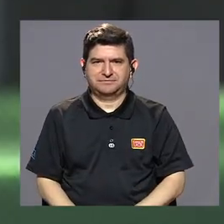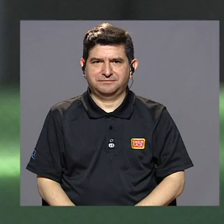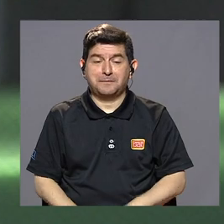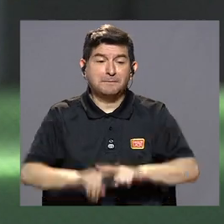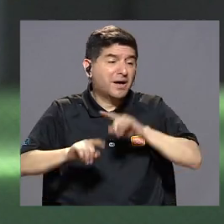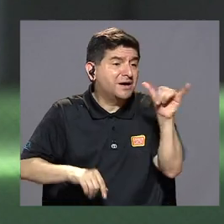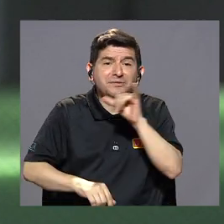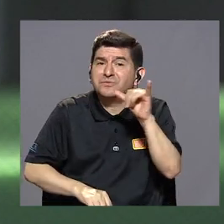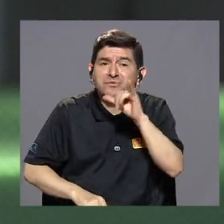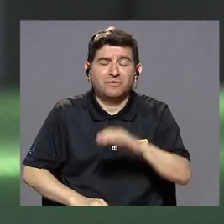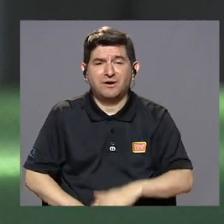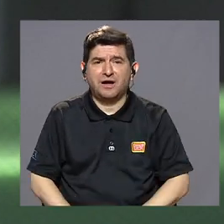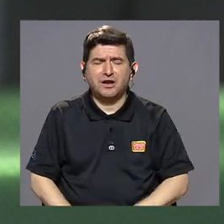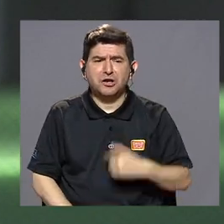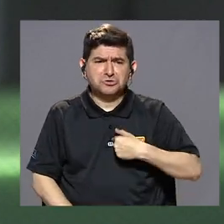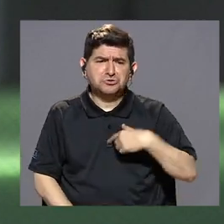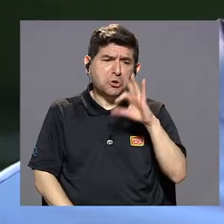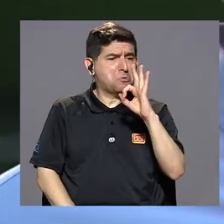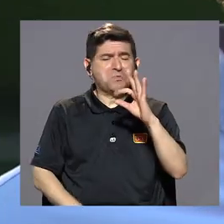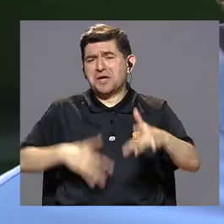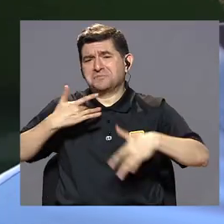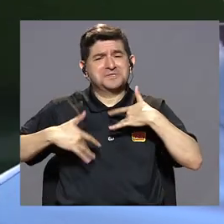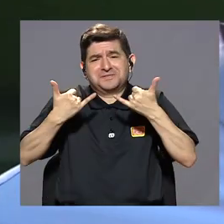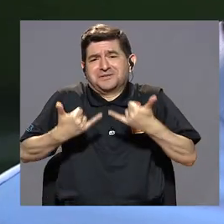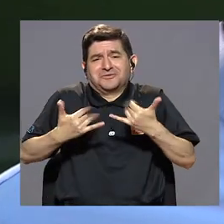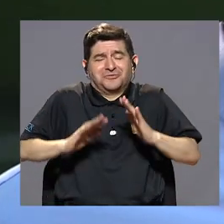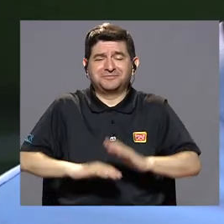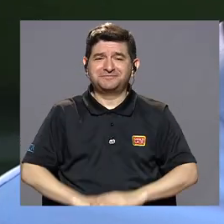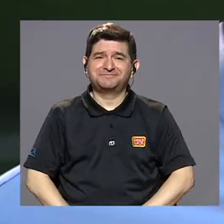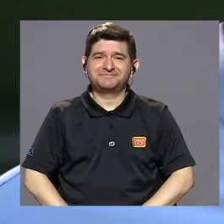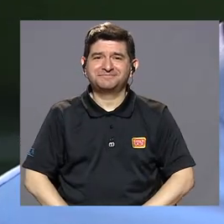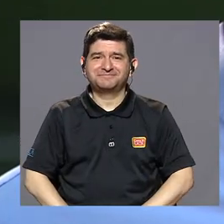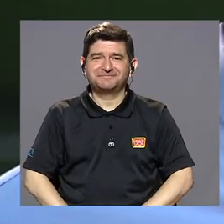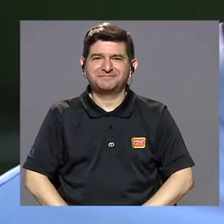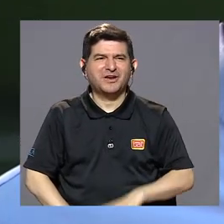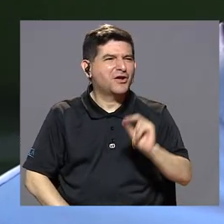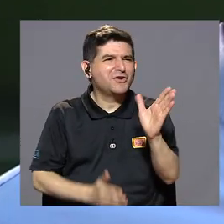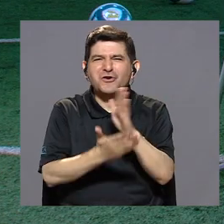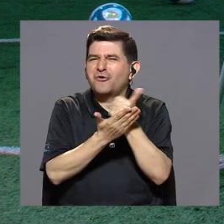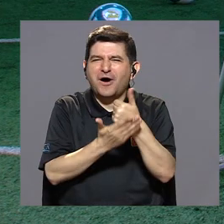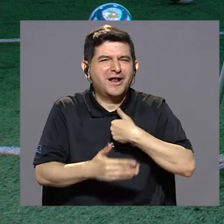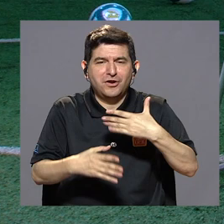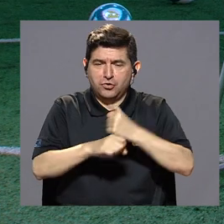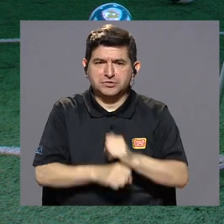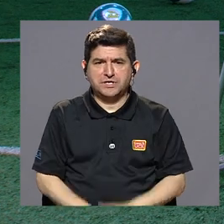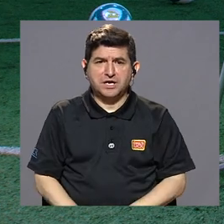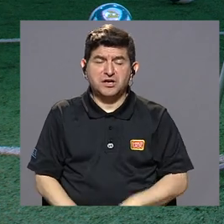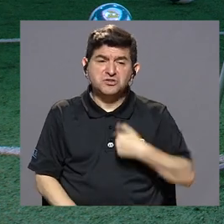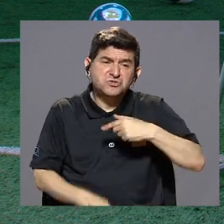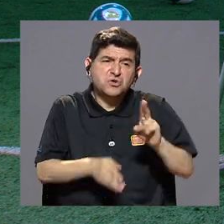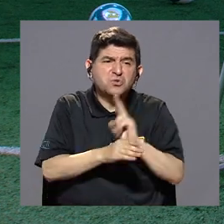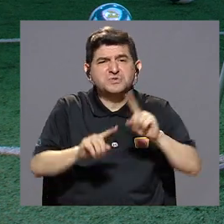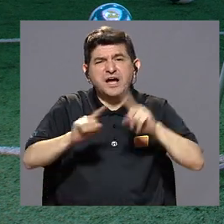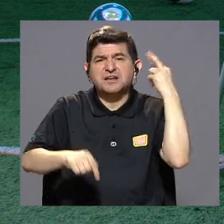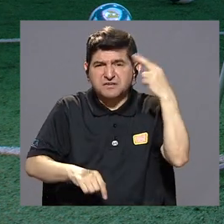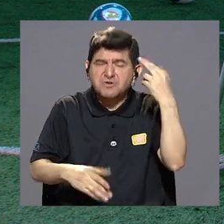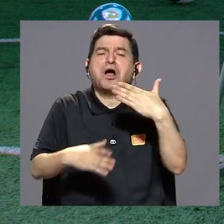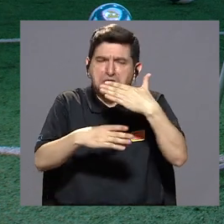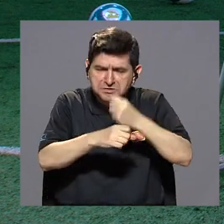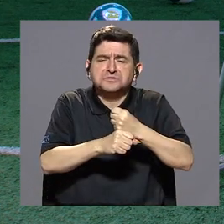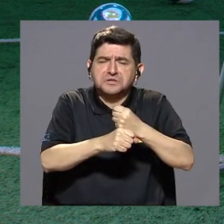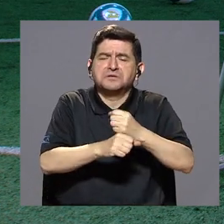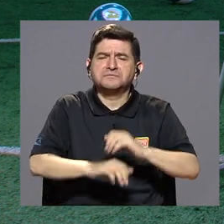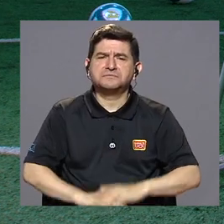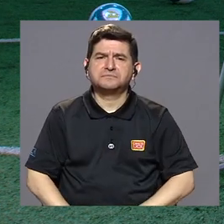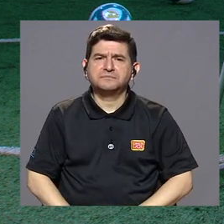para bien. Pero igual, yo estoy bien así, yo me siento bien así, ¿verdad? O sea, no es algo que tenga que hacerlo. Cuando se tengo que utilizar para una u otra